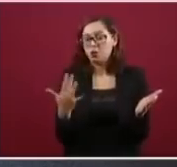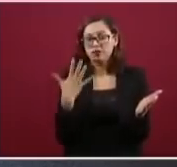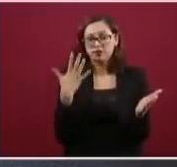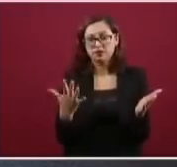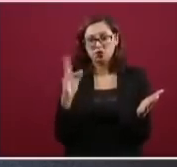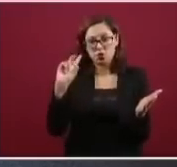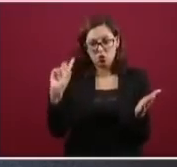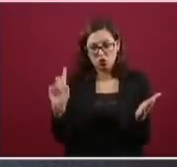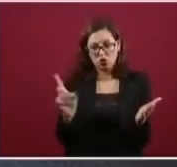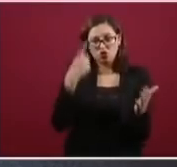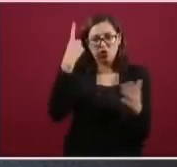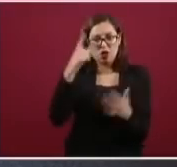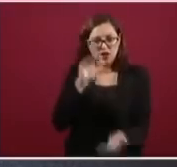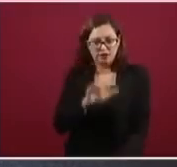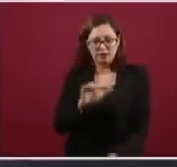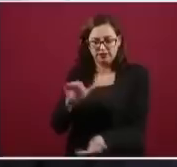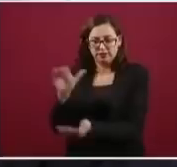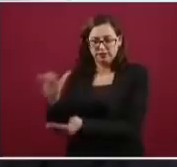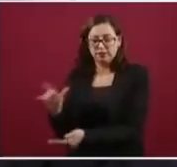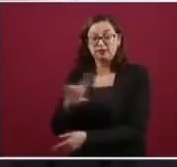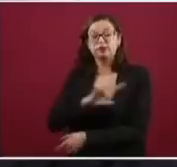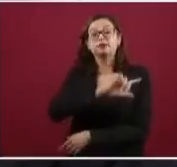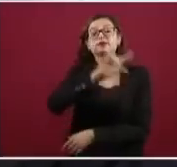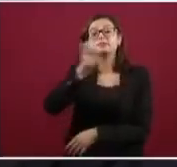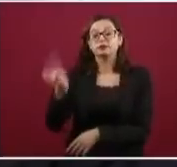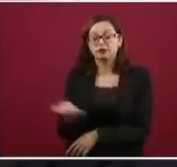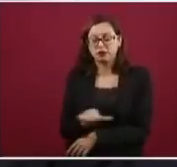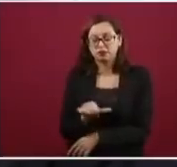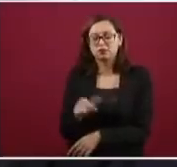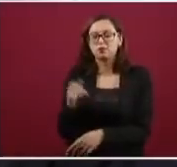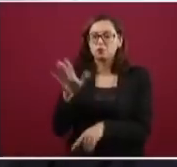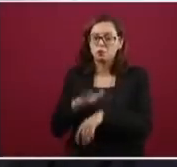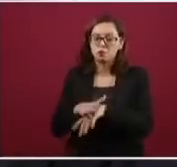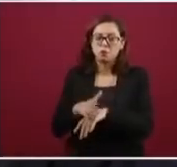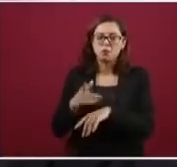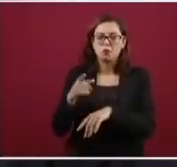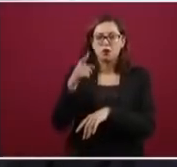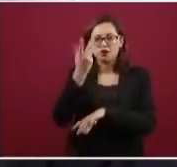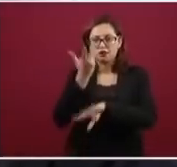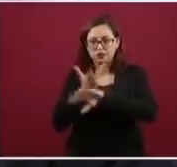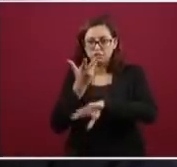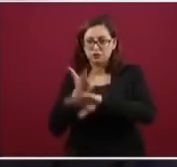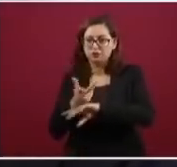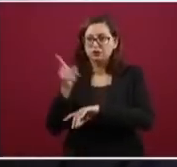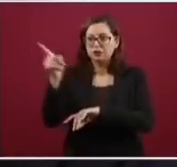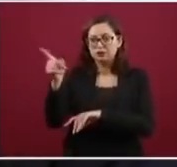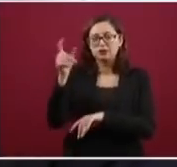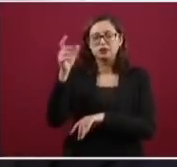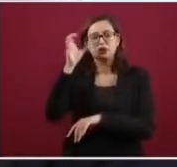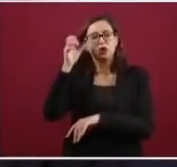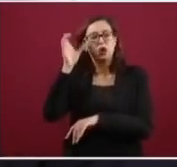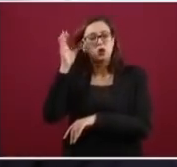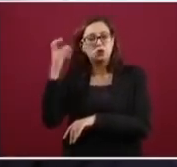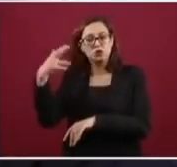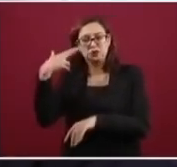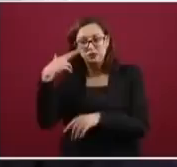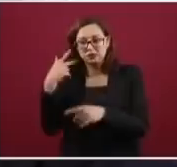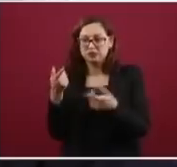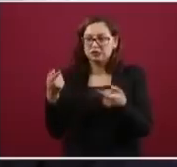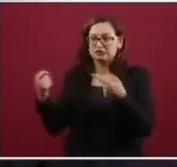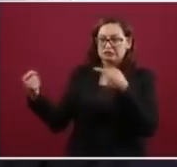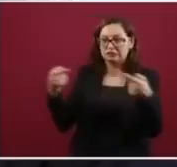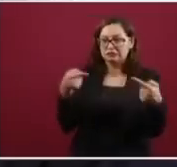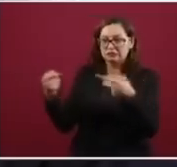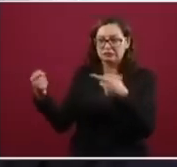una vez que se incrementaron las tensiones comerciales entre eeuu y china el precio del petróleo llegó a caer hasta